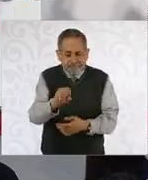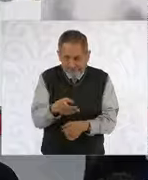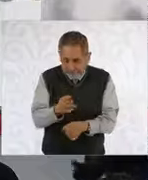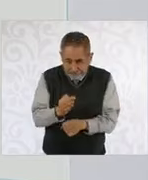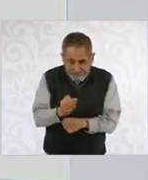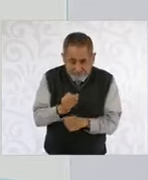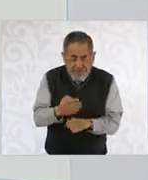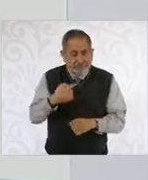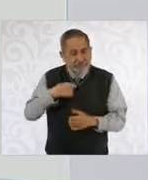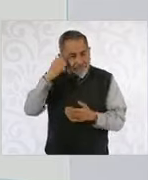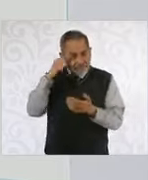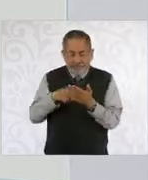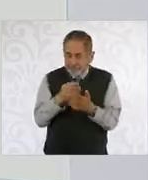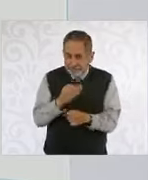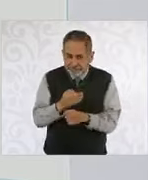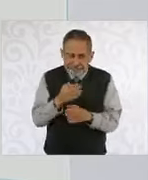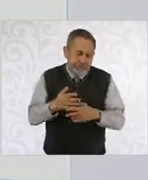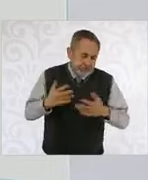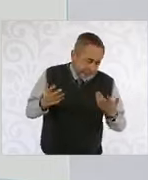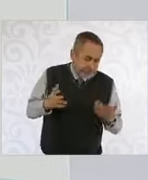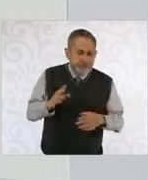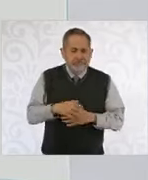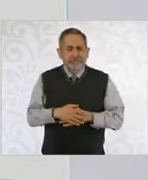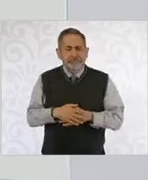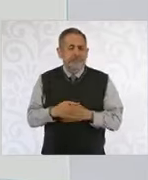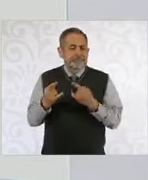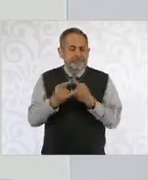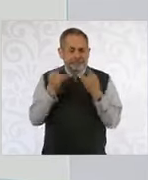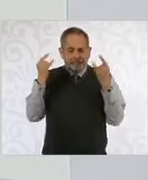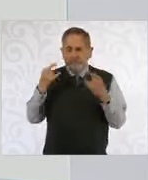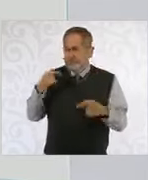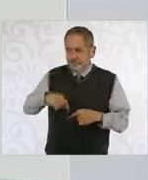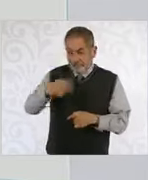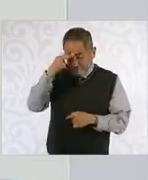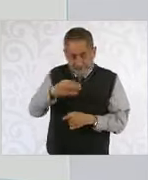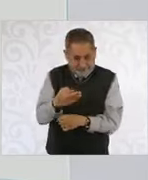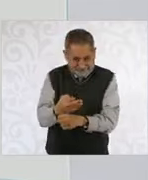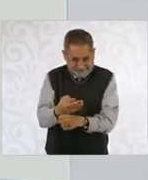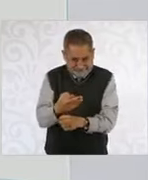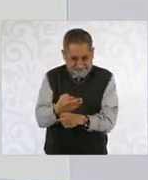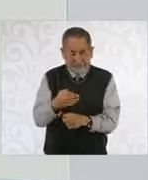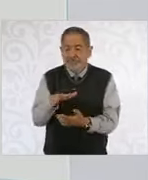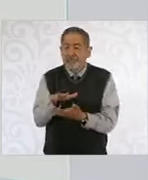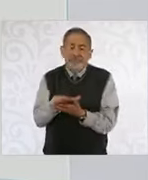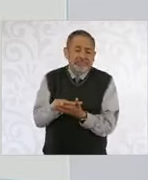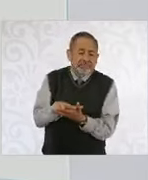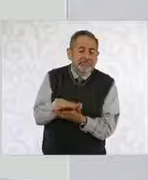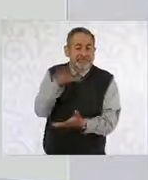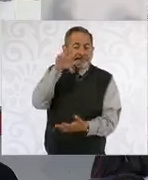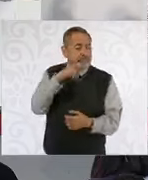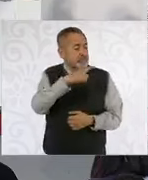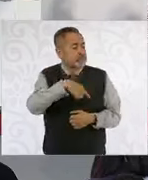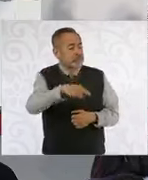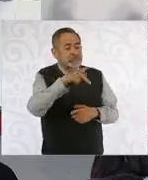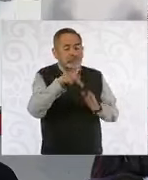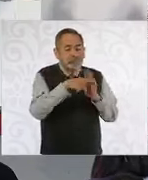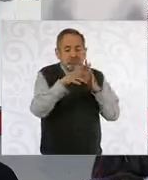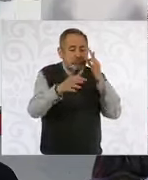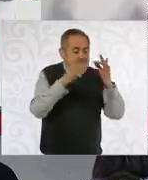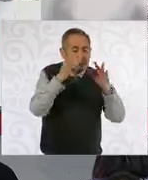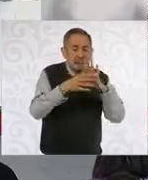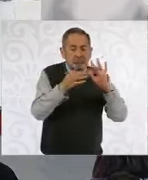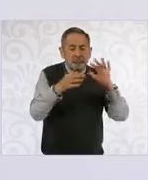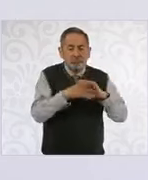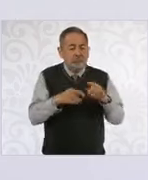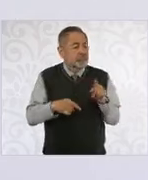momento, yo creo, por lo menos en la historia moderna, donde la mayoría de los medios de comunicación